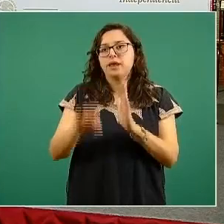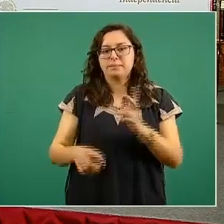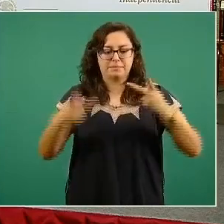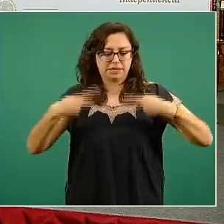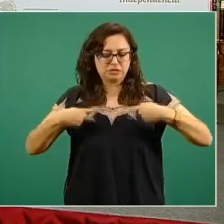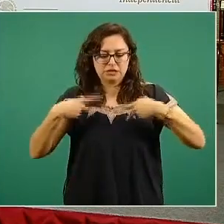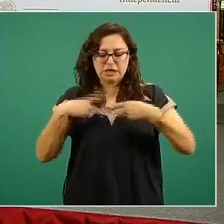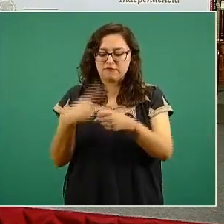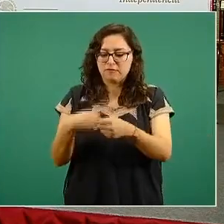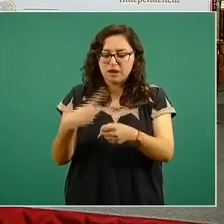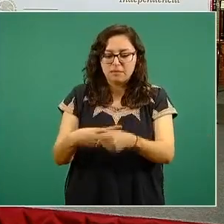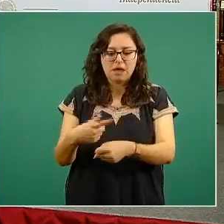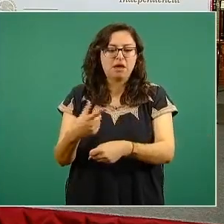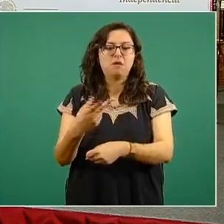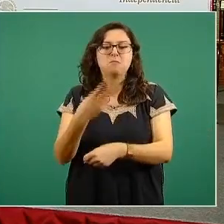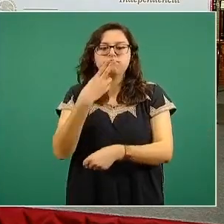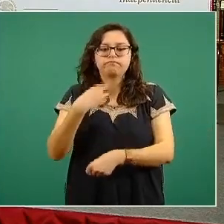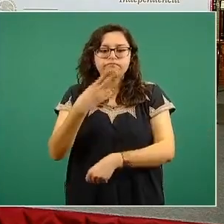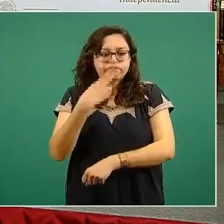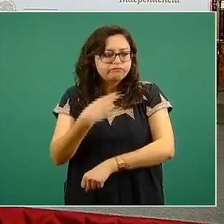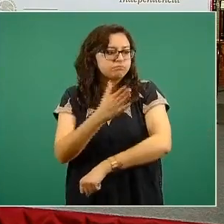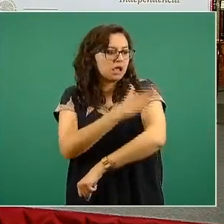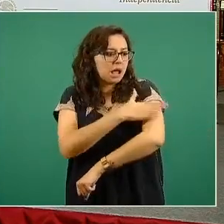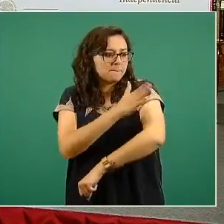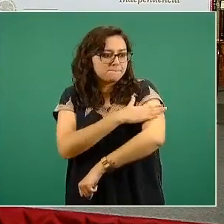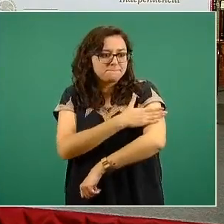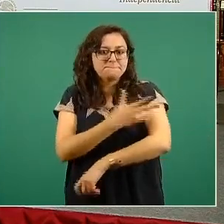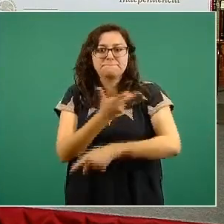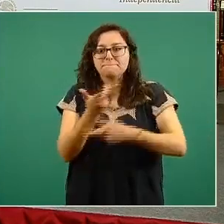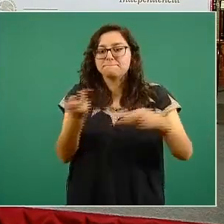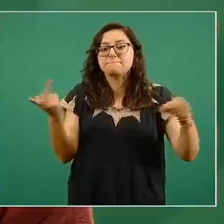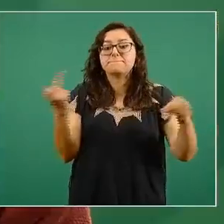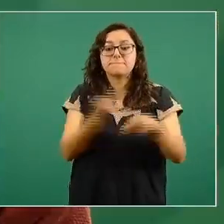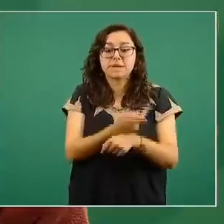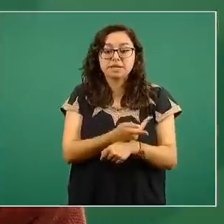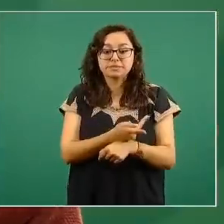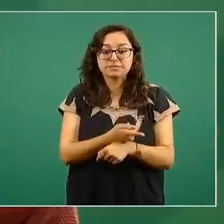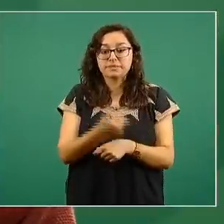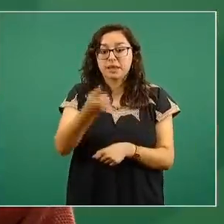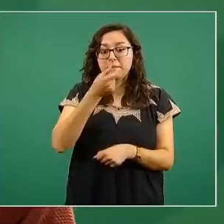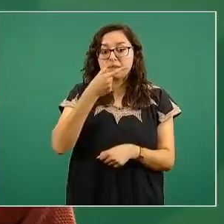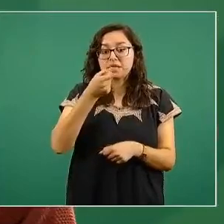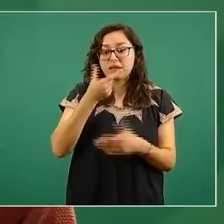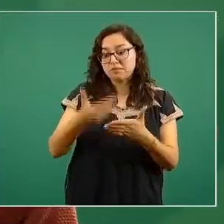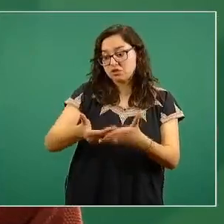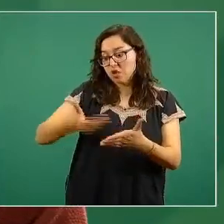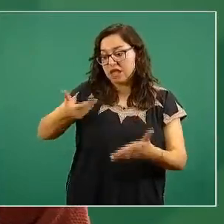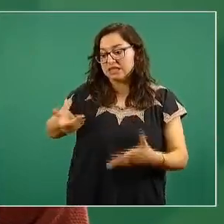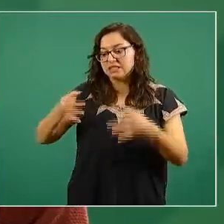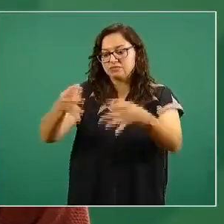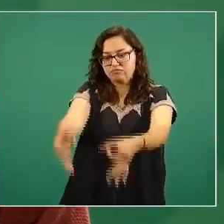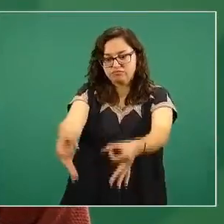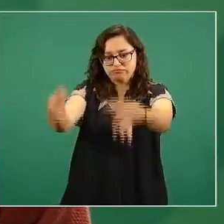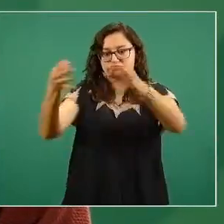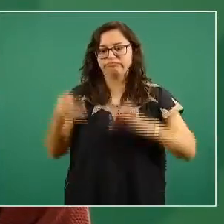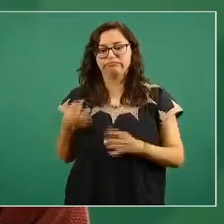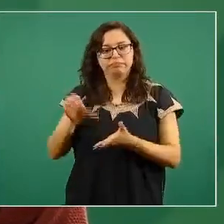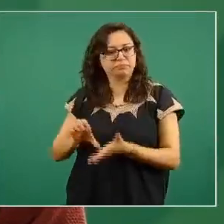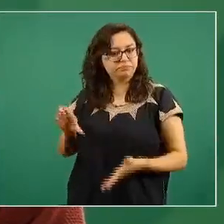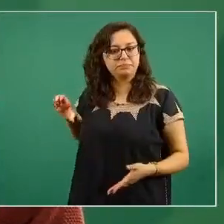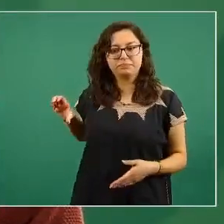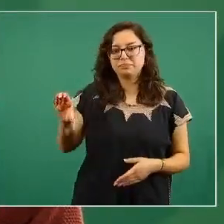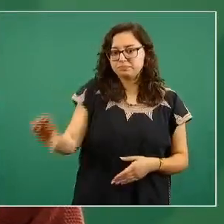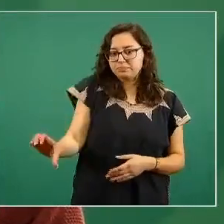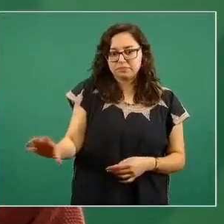con diabetes, con hipertensión, ahí lo que se hizo fue anticipar la dotación de medicamentos. Habitualmente, en